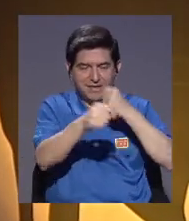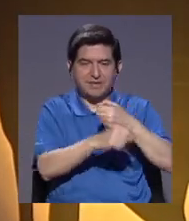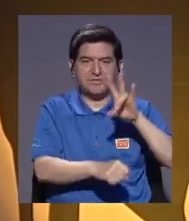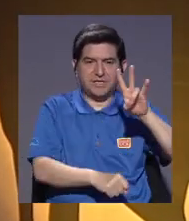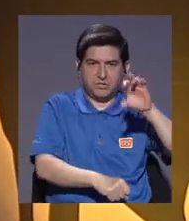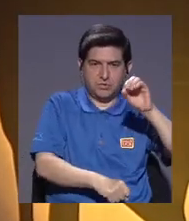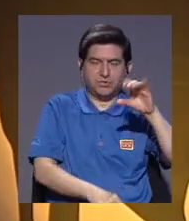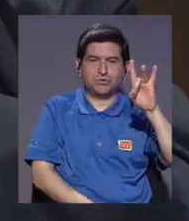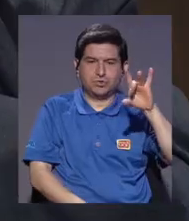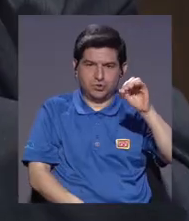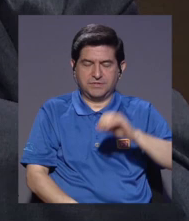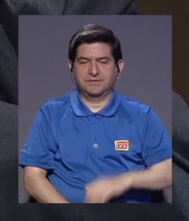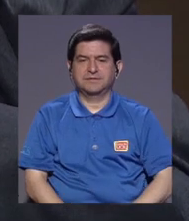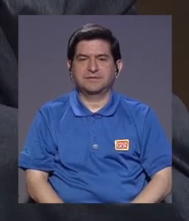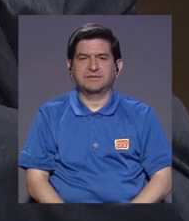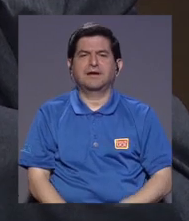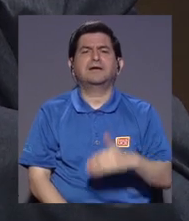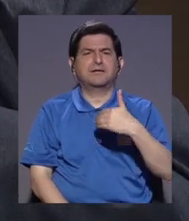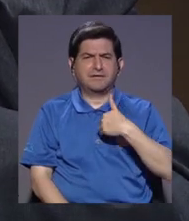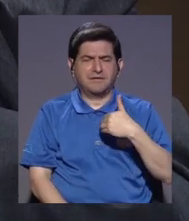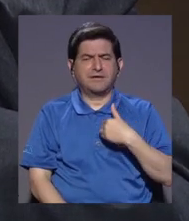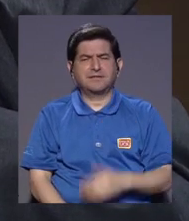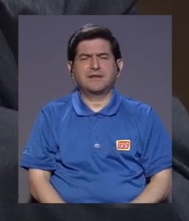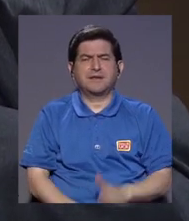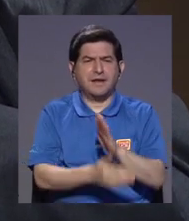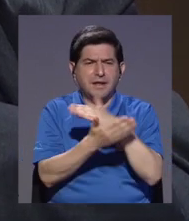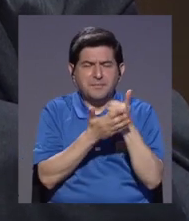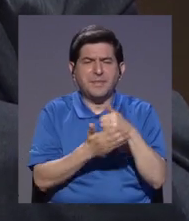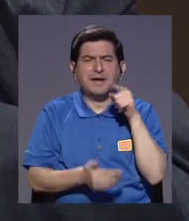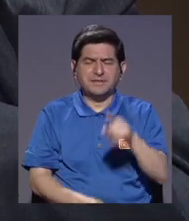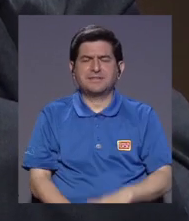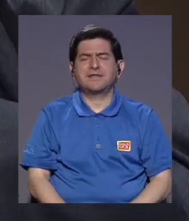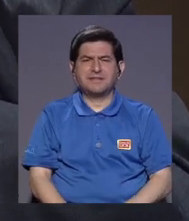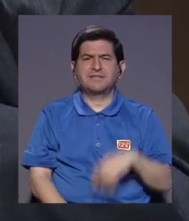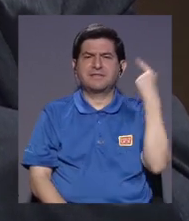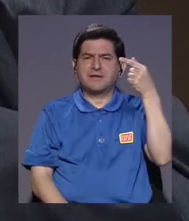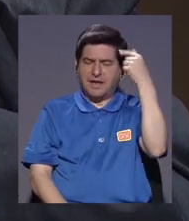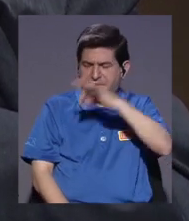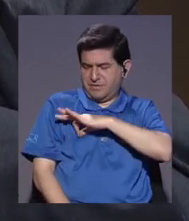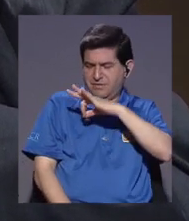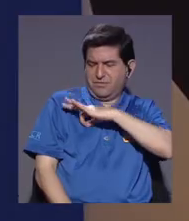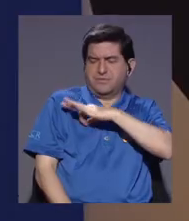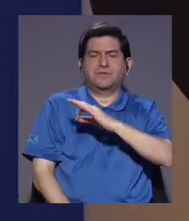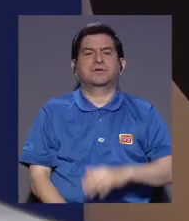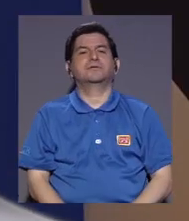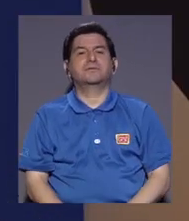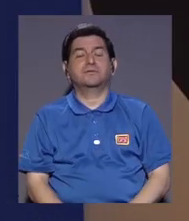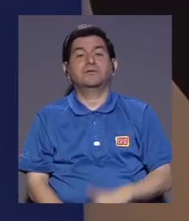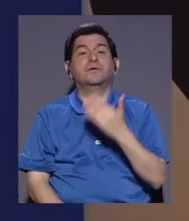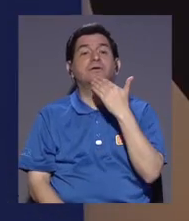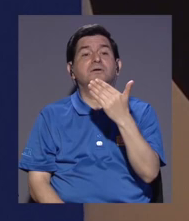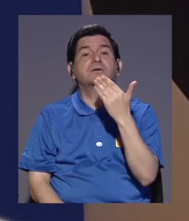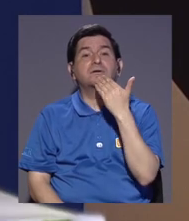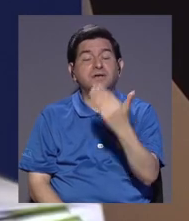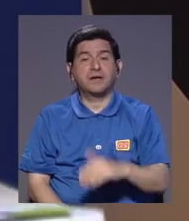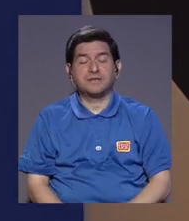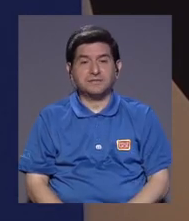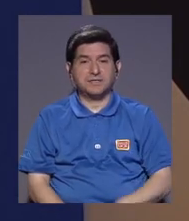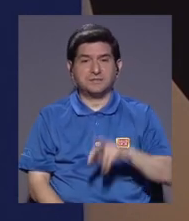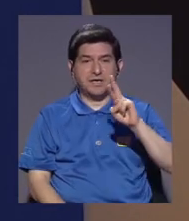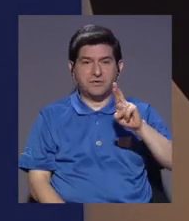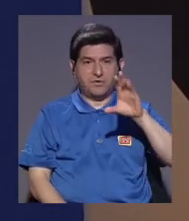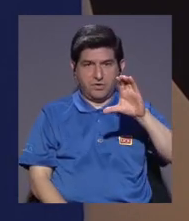setentas y ochentas que recibieron un cachito de ese estado en el factor y fue gracias a que